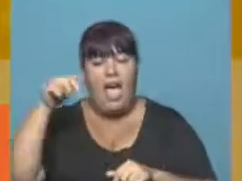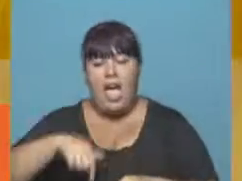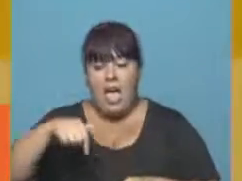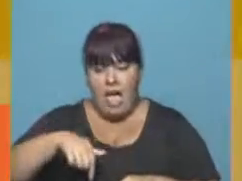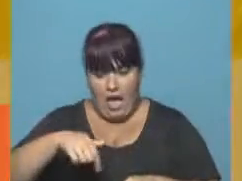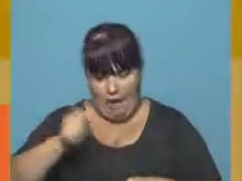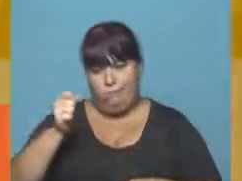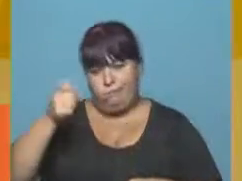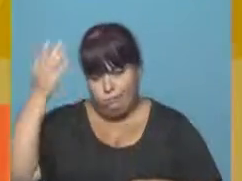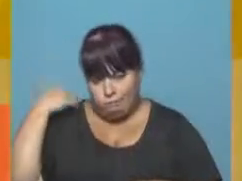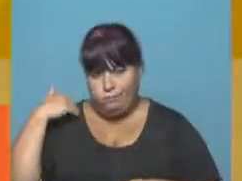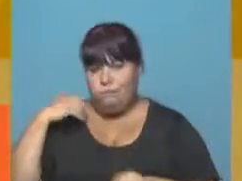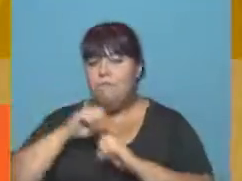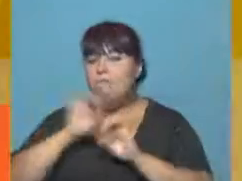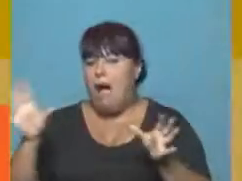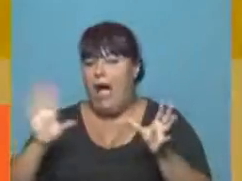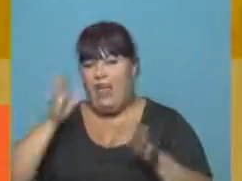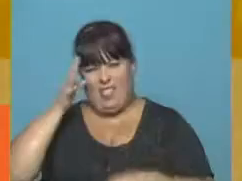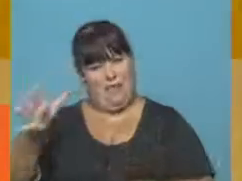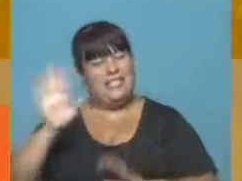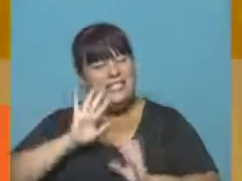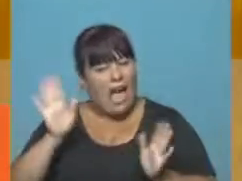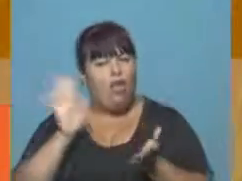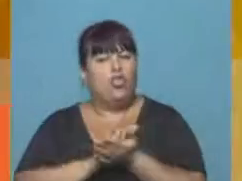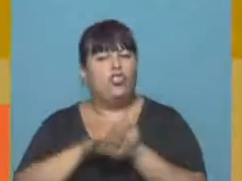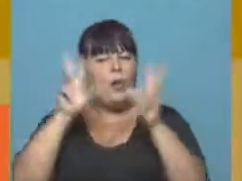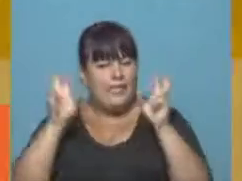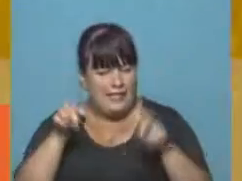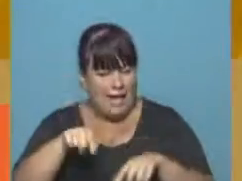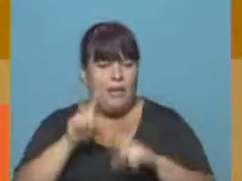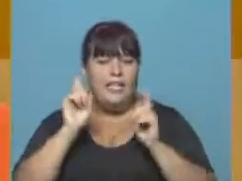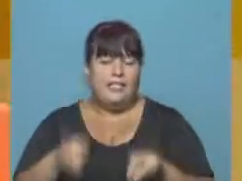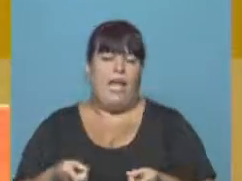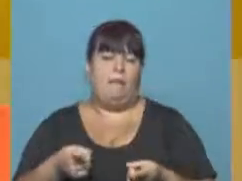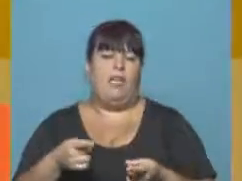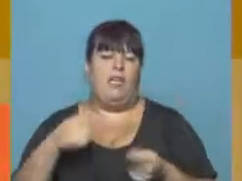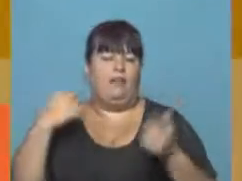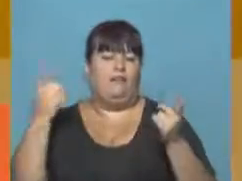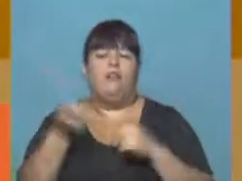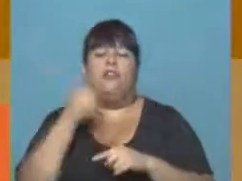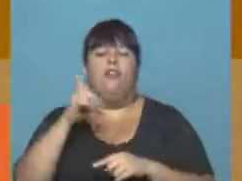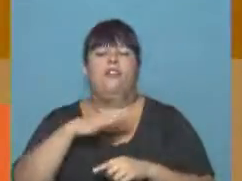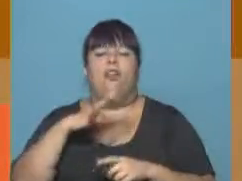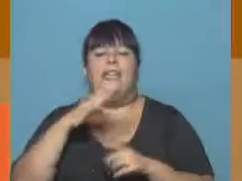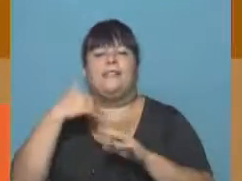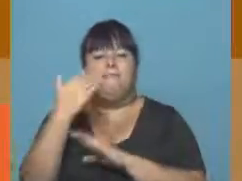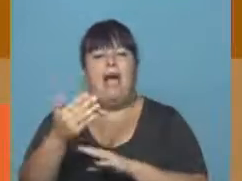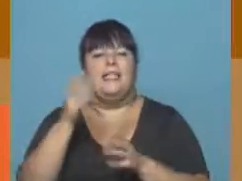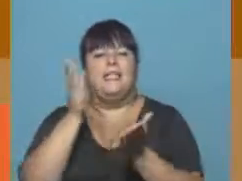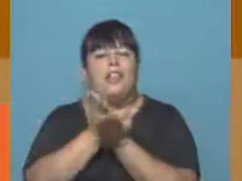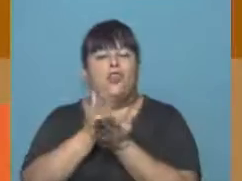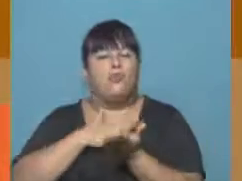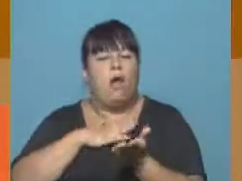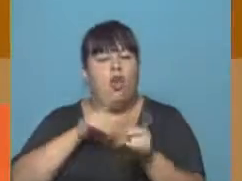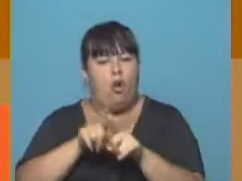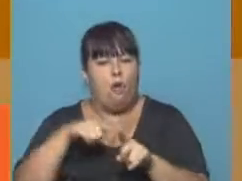ha habido un mal uso y una exageración en cuanto a la temática, y aparte ha habido una cerrazón. No se amplió la agenda de derechos humanos como la